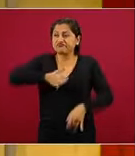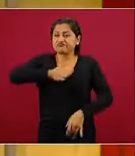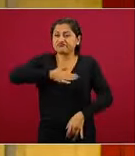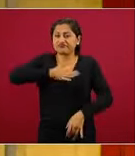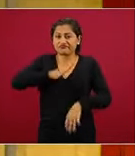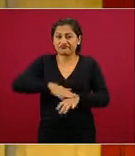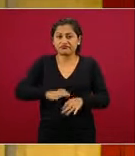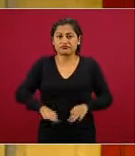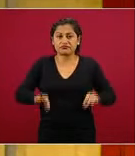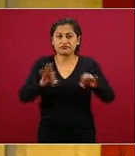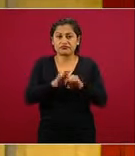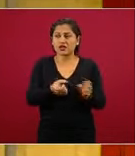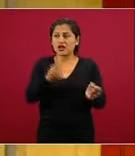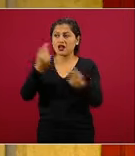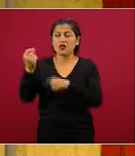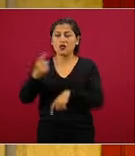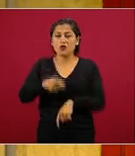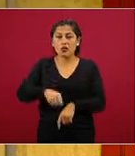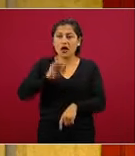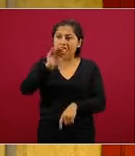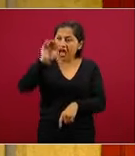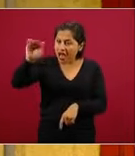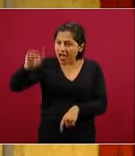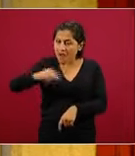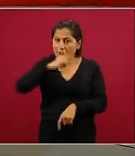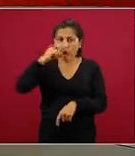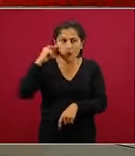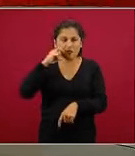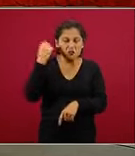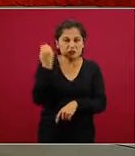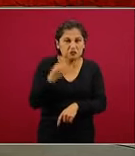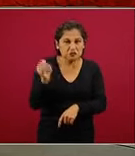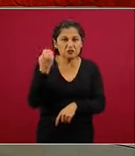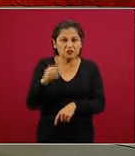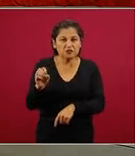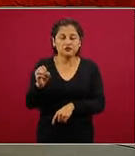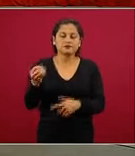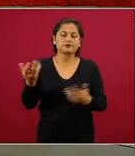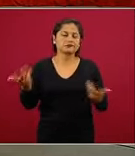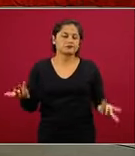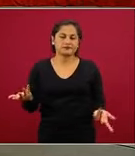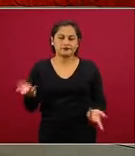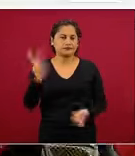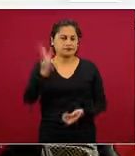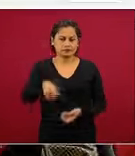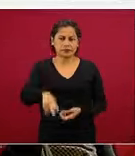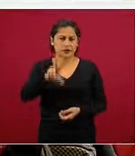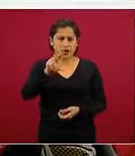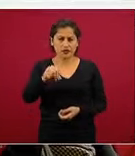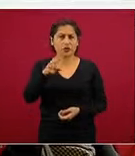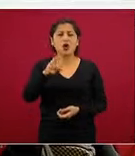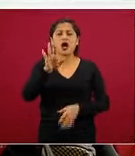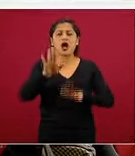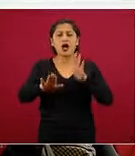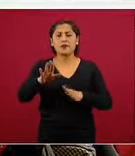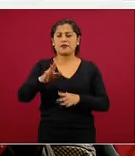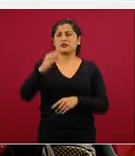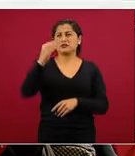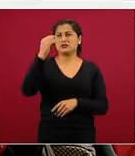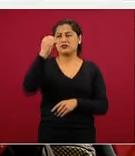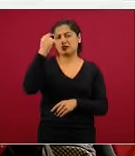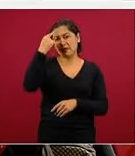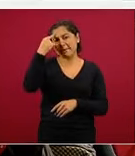una perspectiva científicamente errónea, como si se tratara de una protección individual, cuando no lo es. Por último,